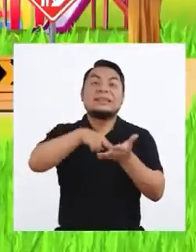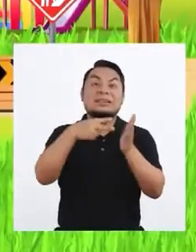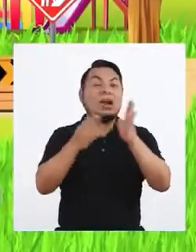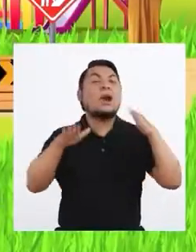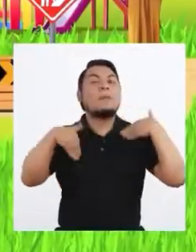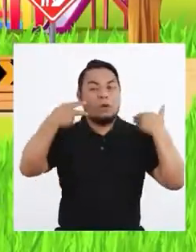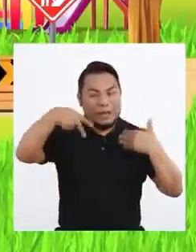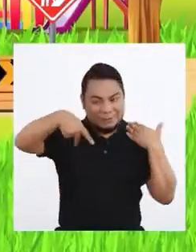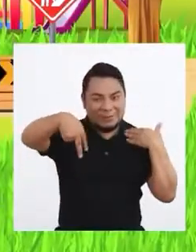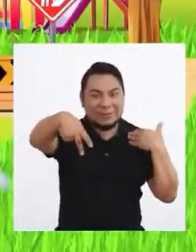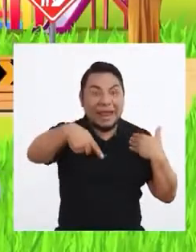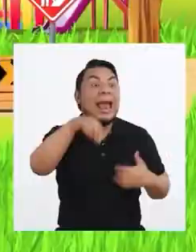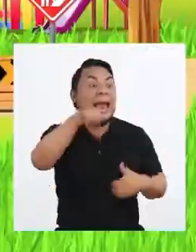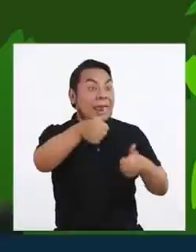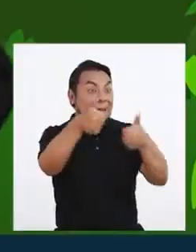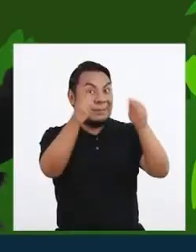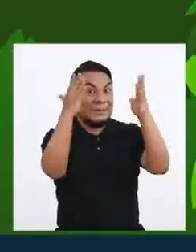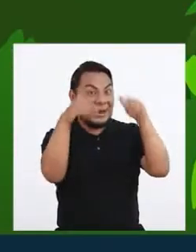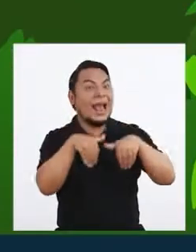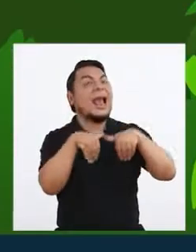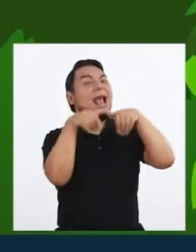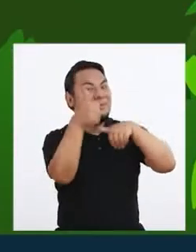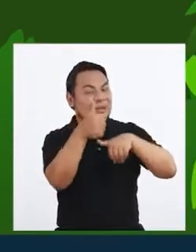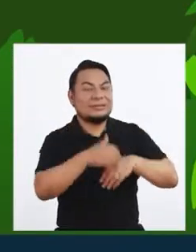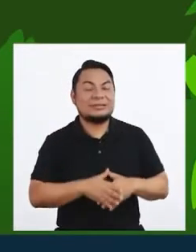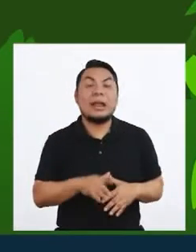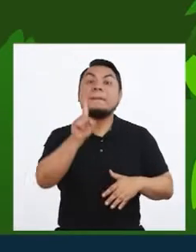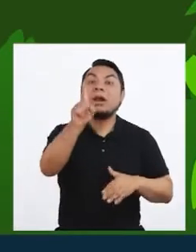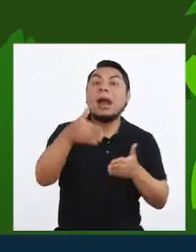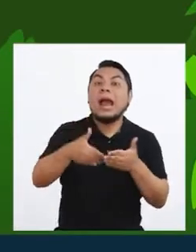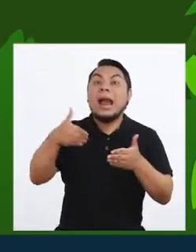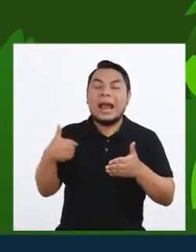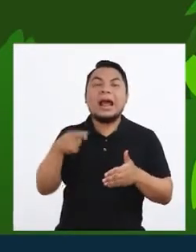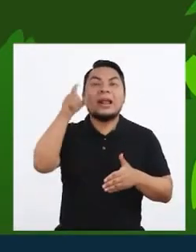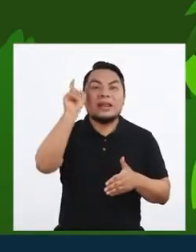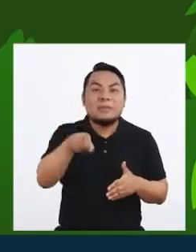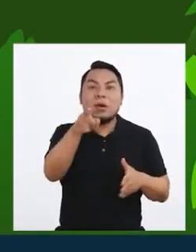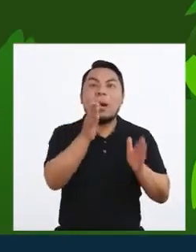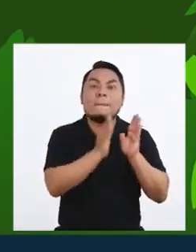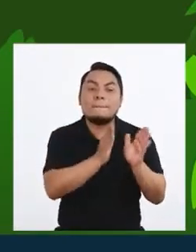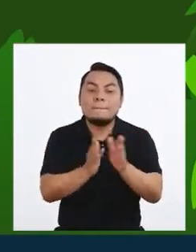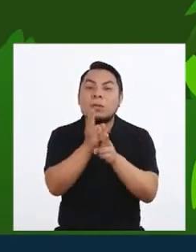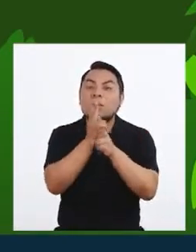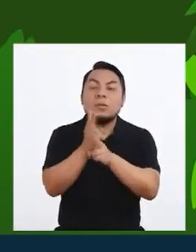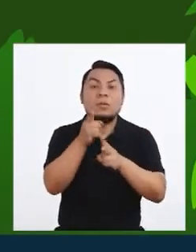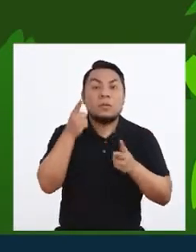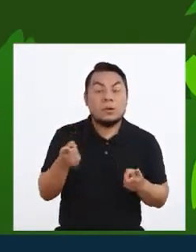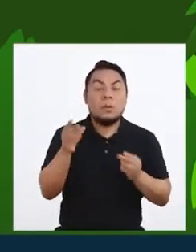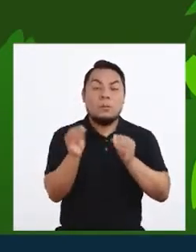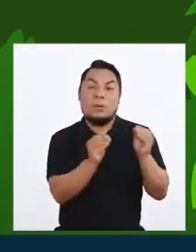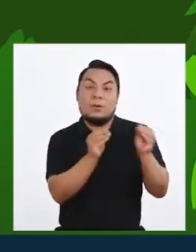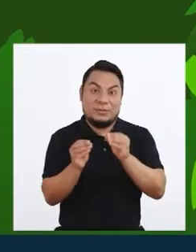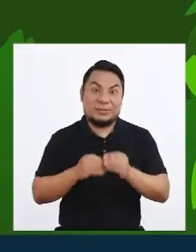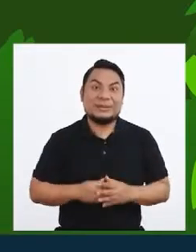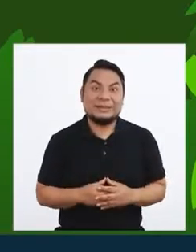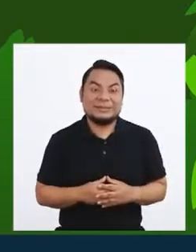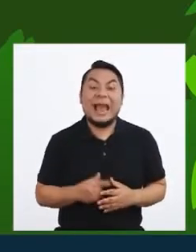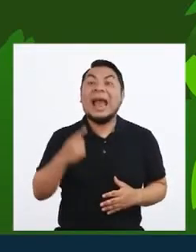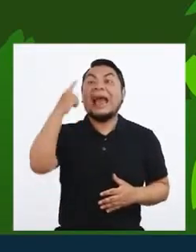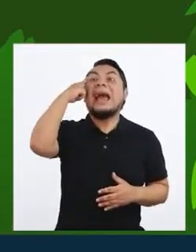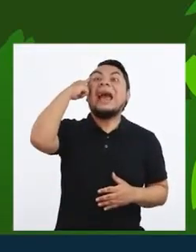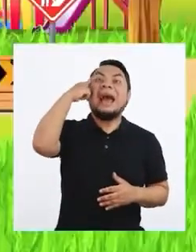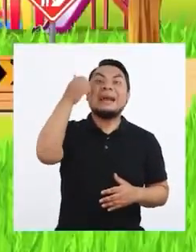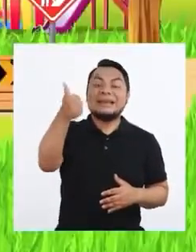¡Verde significa que podemos avanzar! ¡Muy bien, Chancay! Pero antes debemos prepararnos para el